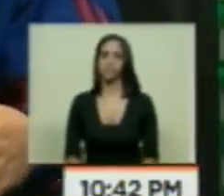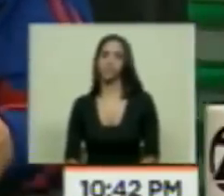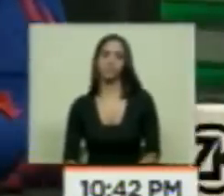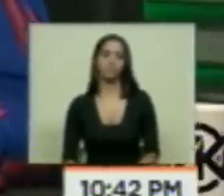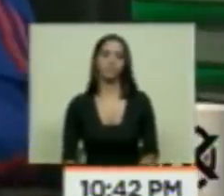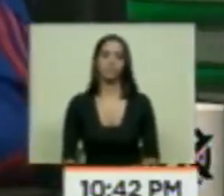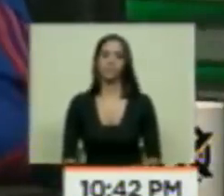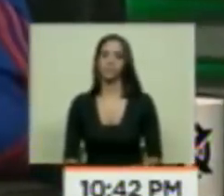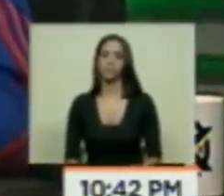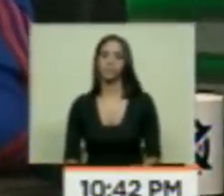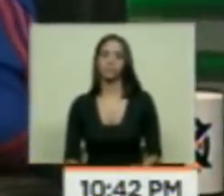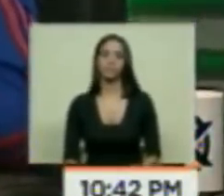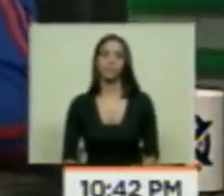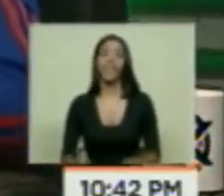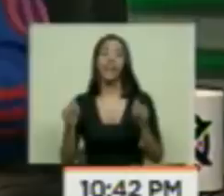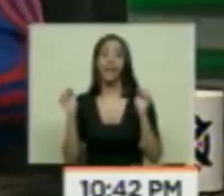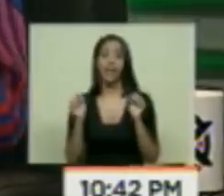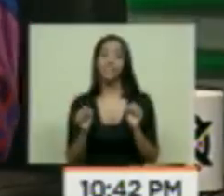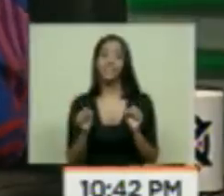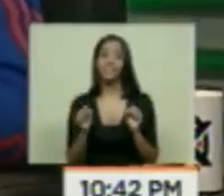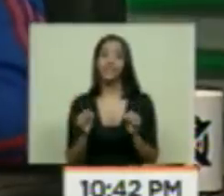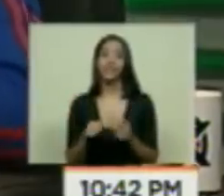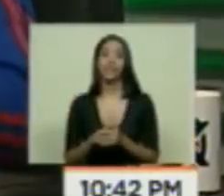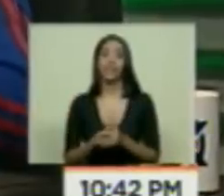Bueno, ahí está el hito,